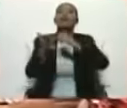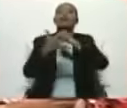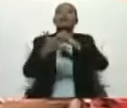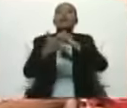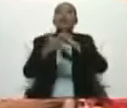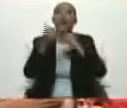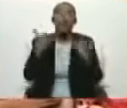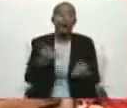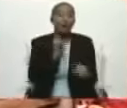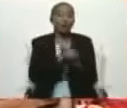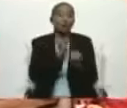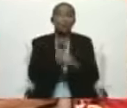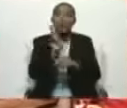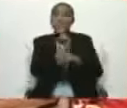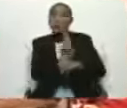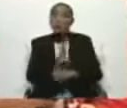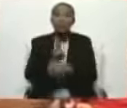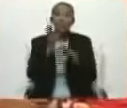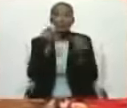Ninguno, no hay sobreviviente